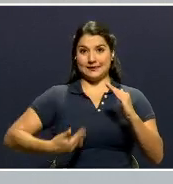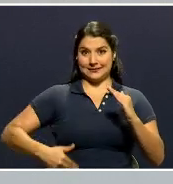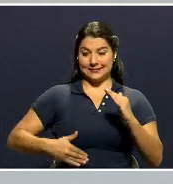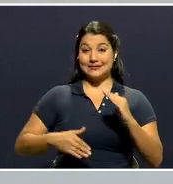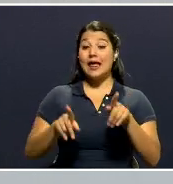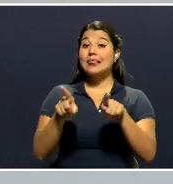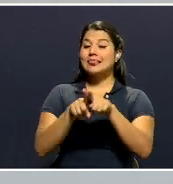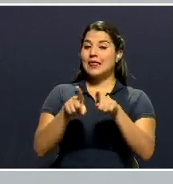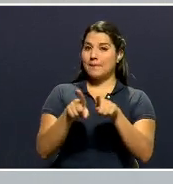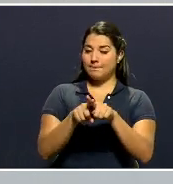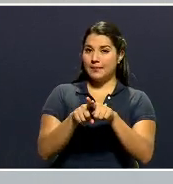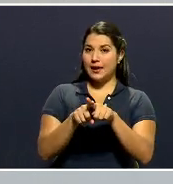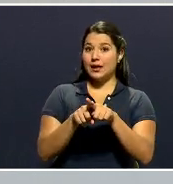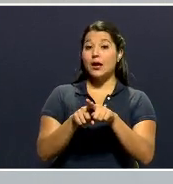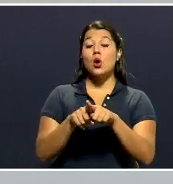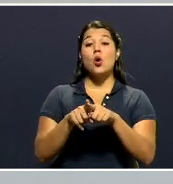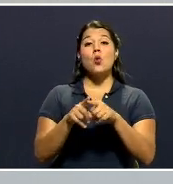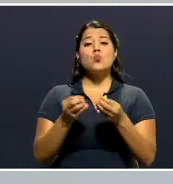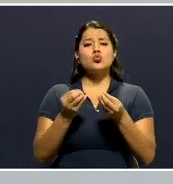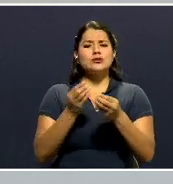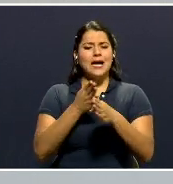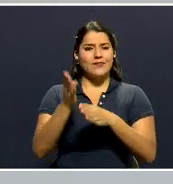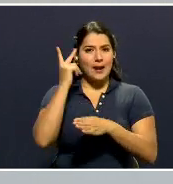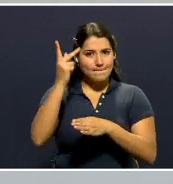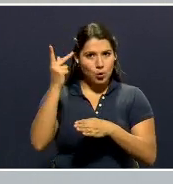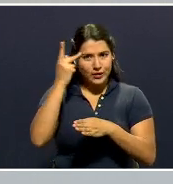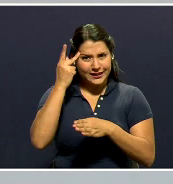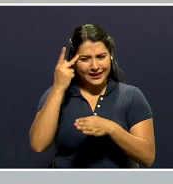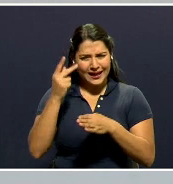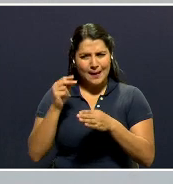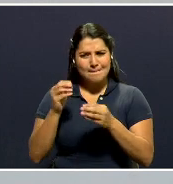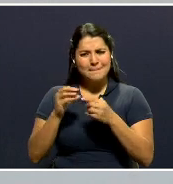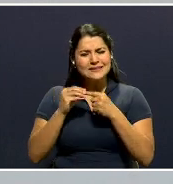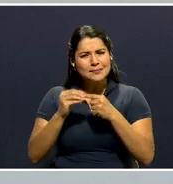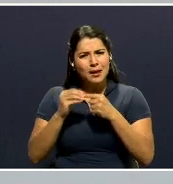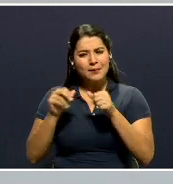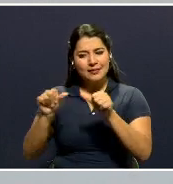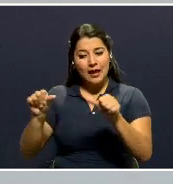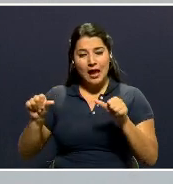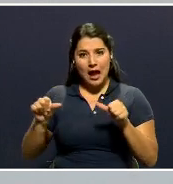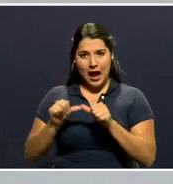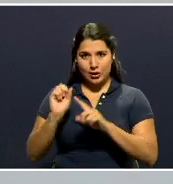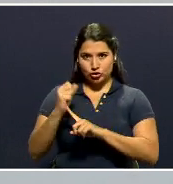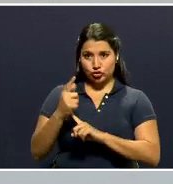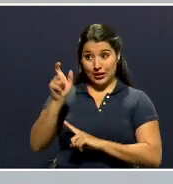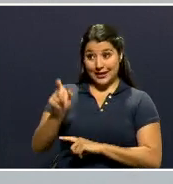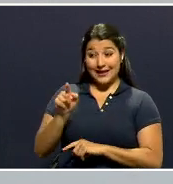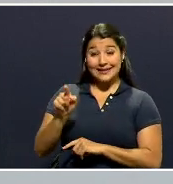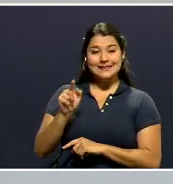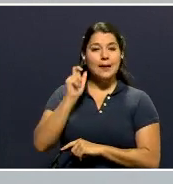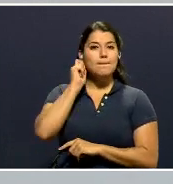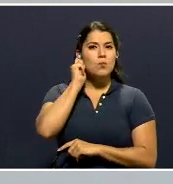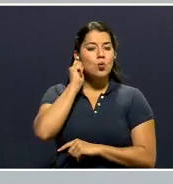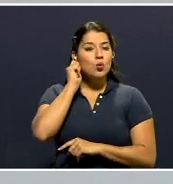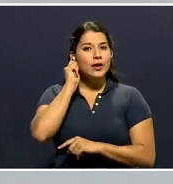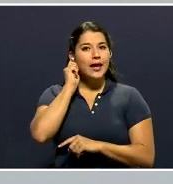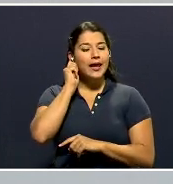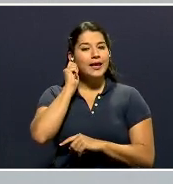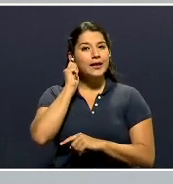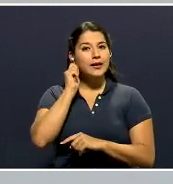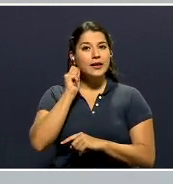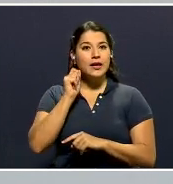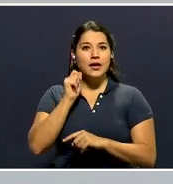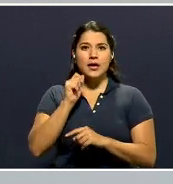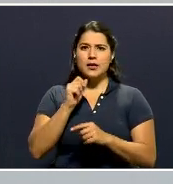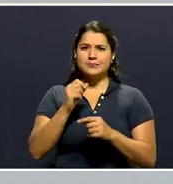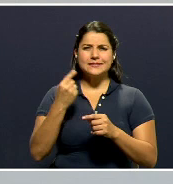político, destacándose en el área social. Una mujer más bien que se ha destacado en sus labores